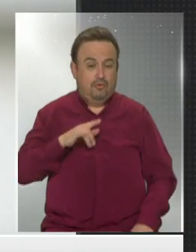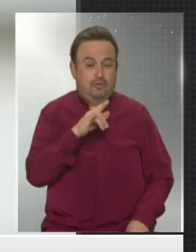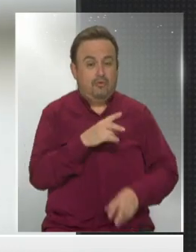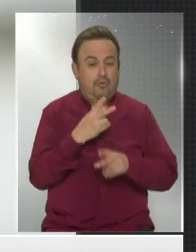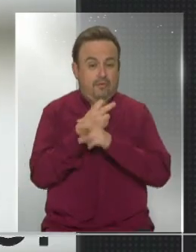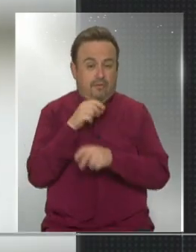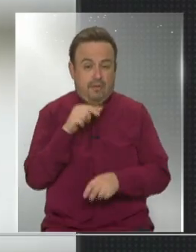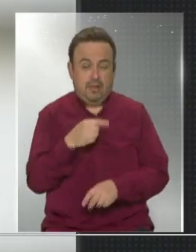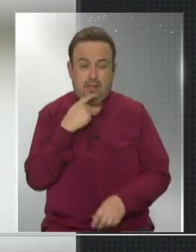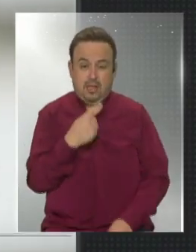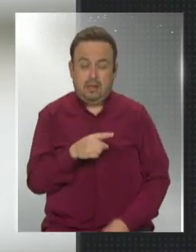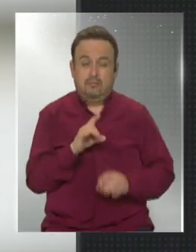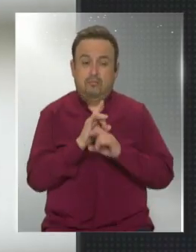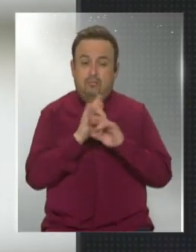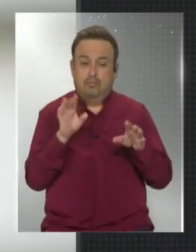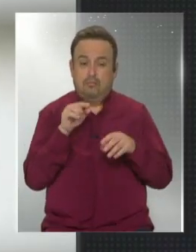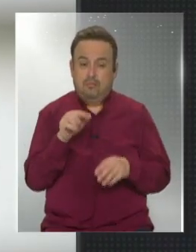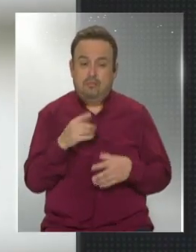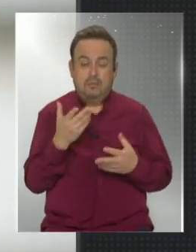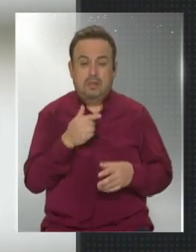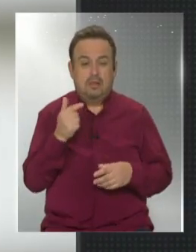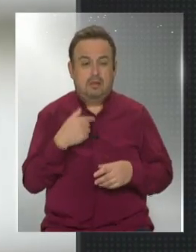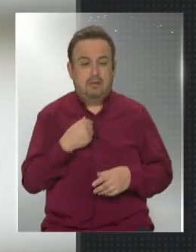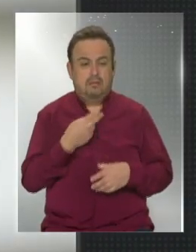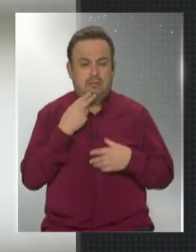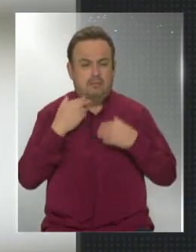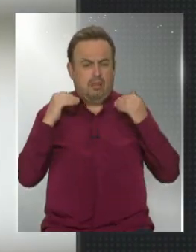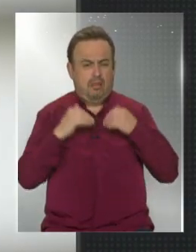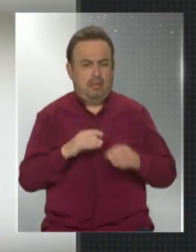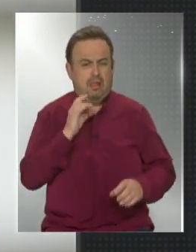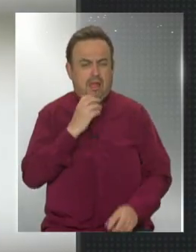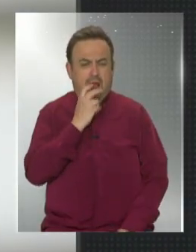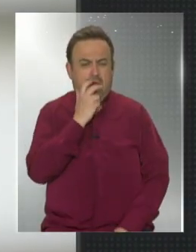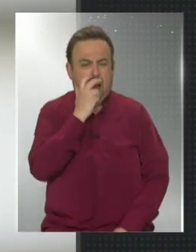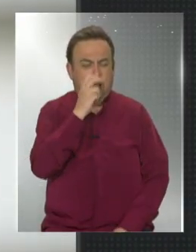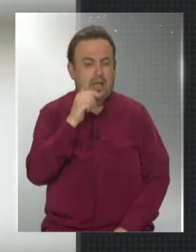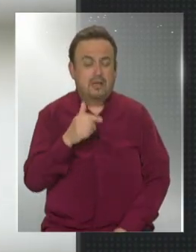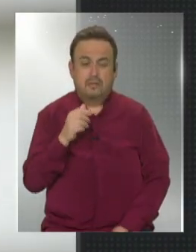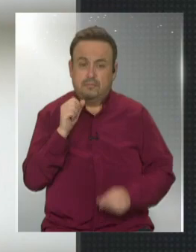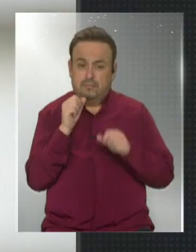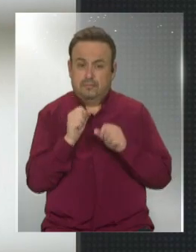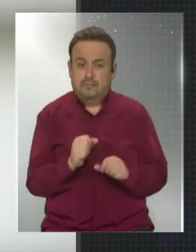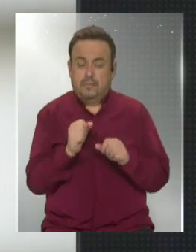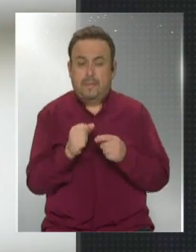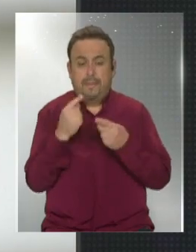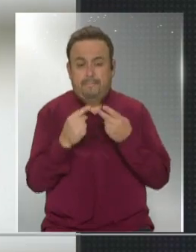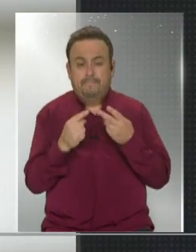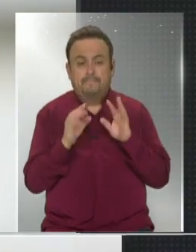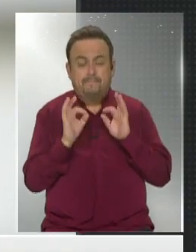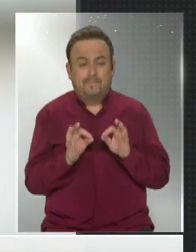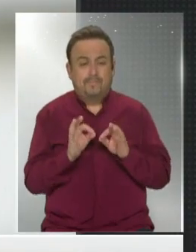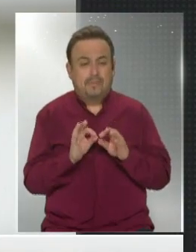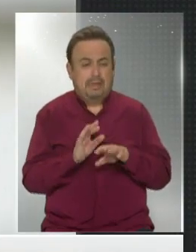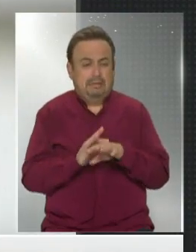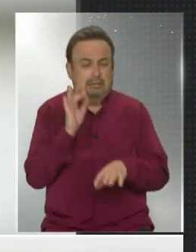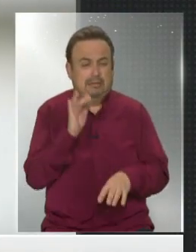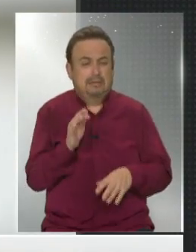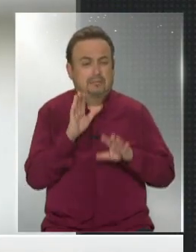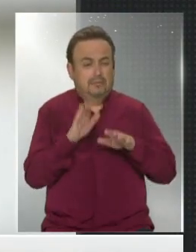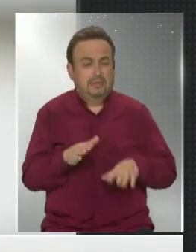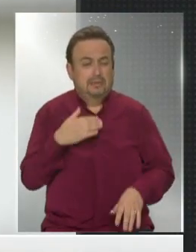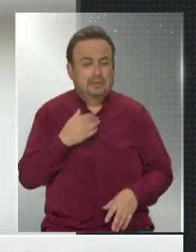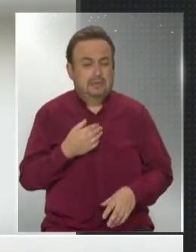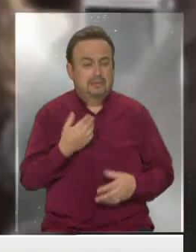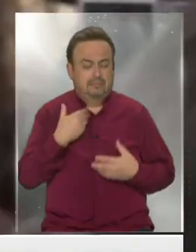se considera una de las posibles causas del deterioro de su condición, pero además de eso podría haber una serie de estados agudos que lleven a los mismos